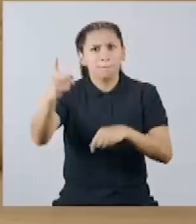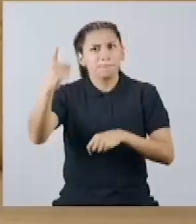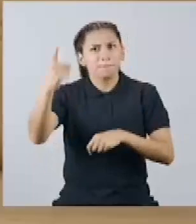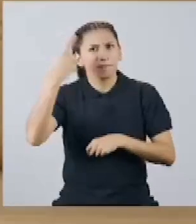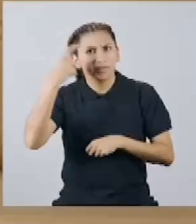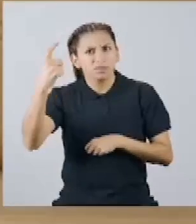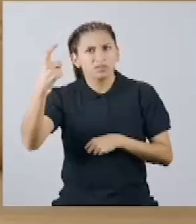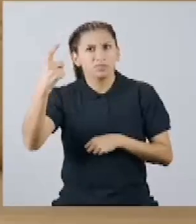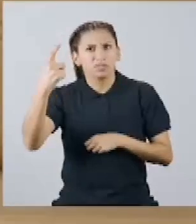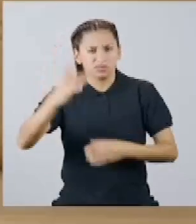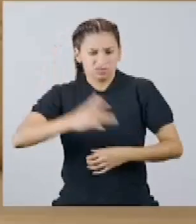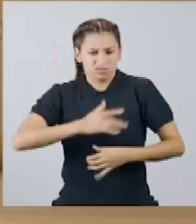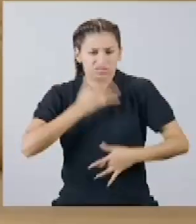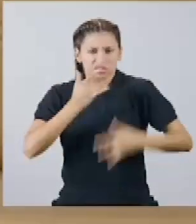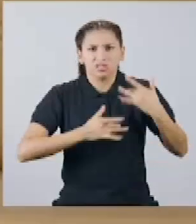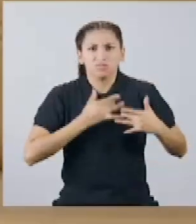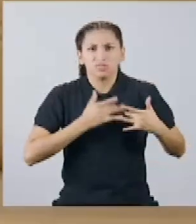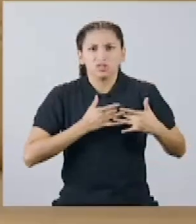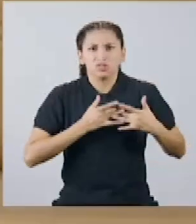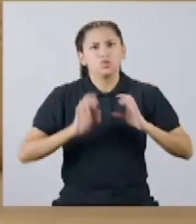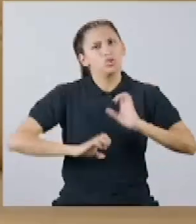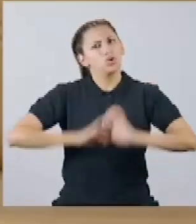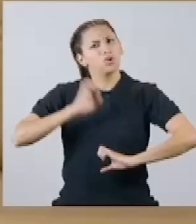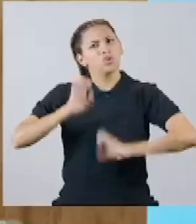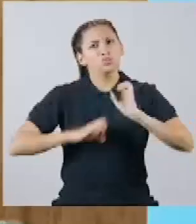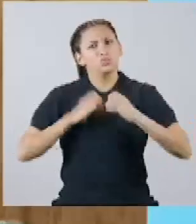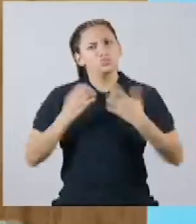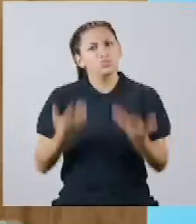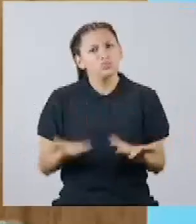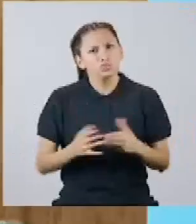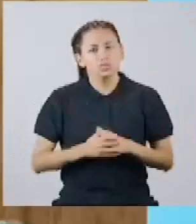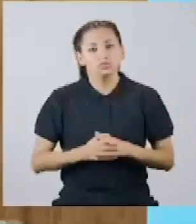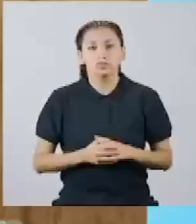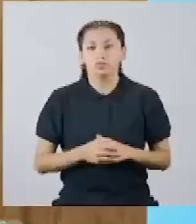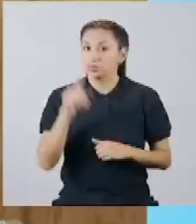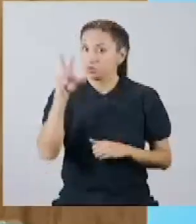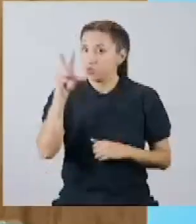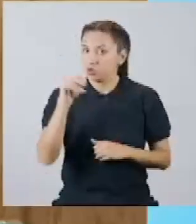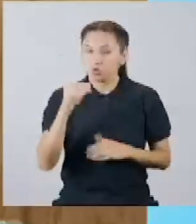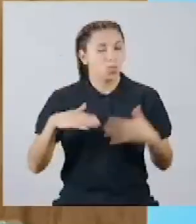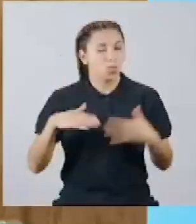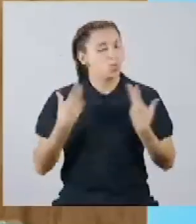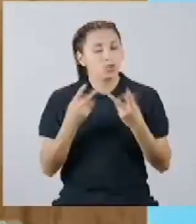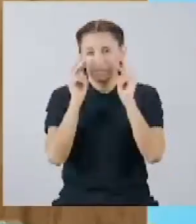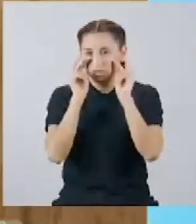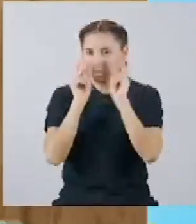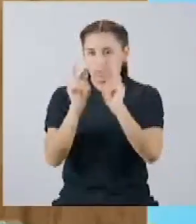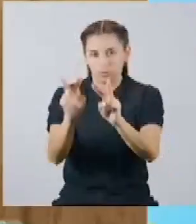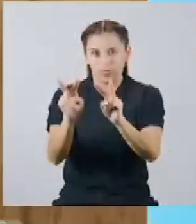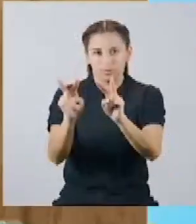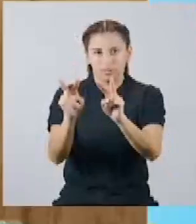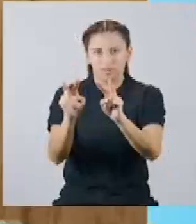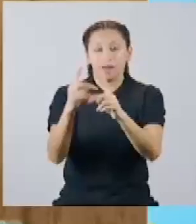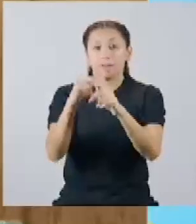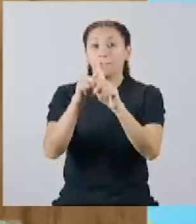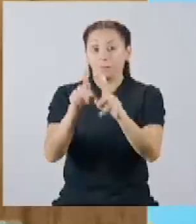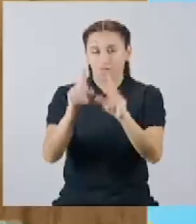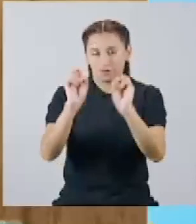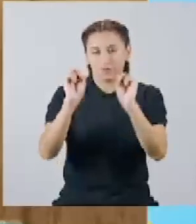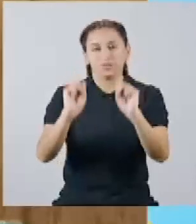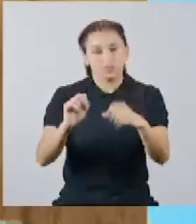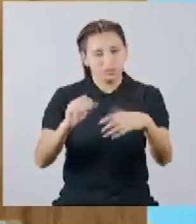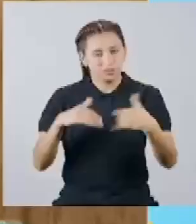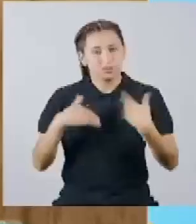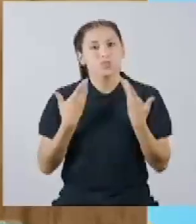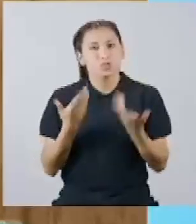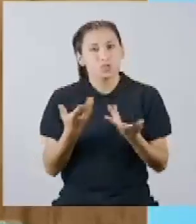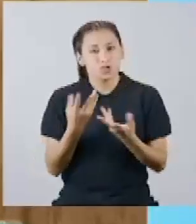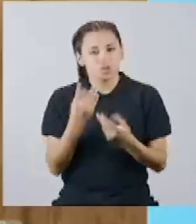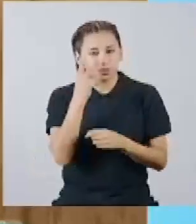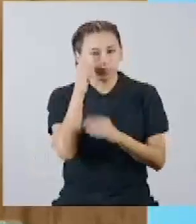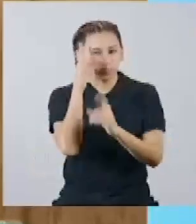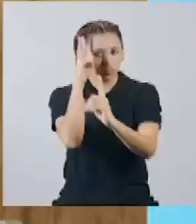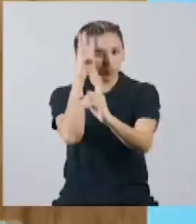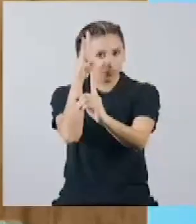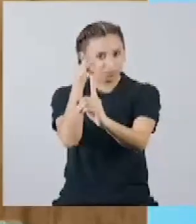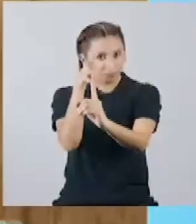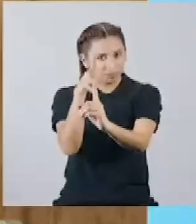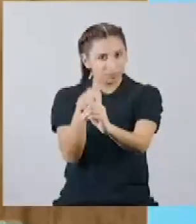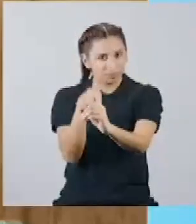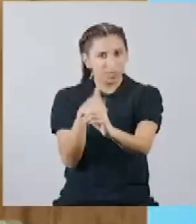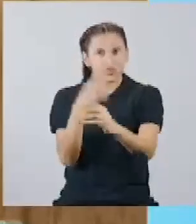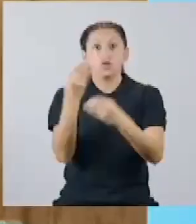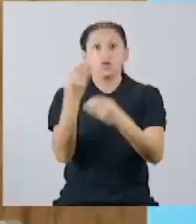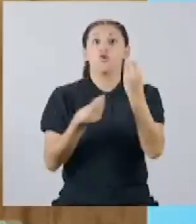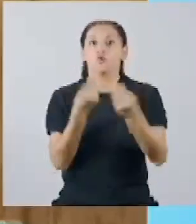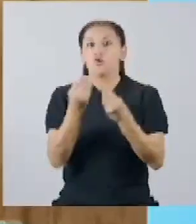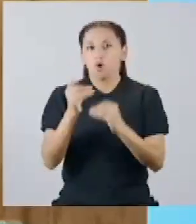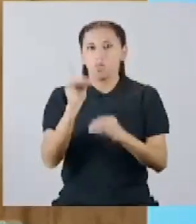pensamientos, sentimientos y emociones? Eso no se puede observar directamente, pero sí podemos darnos cuenta a partir de la